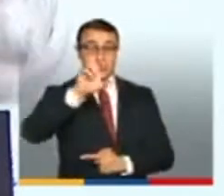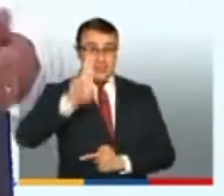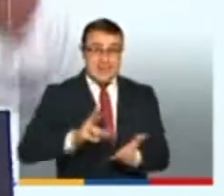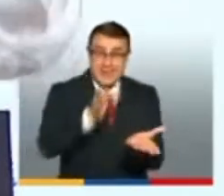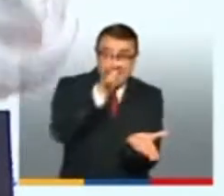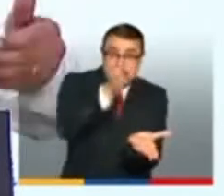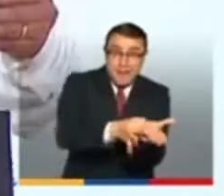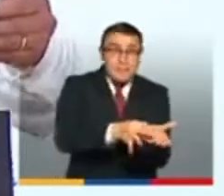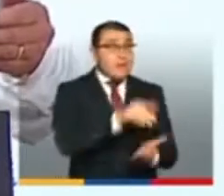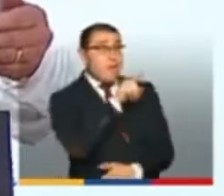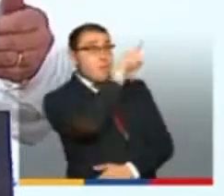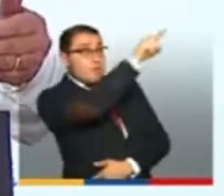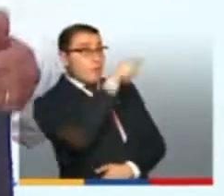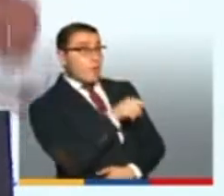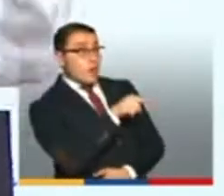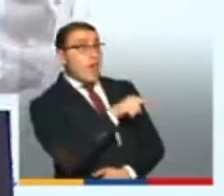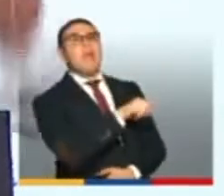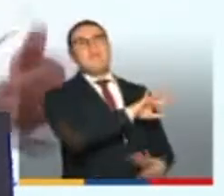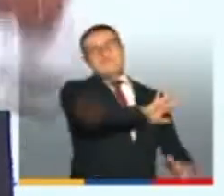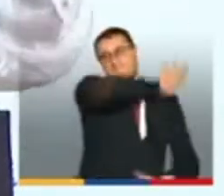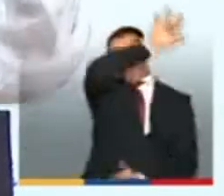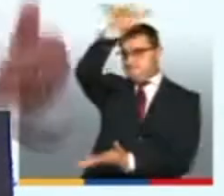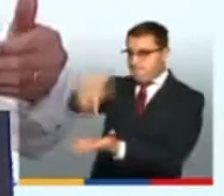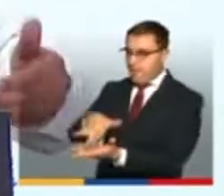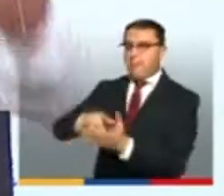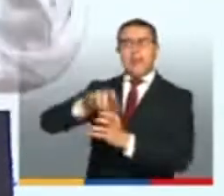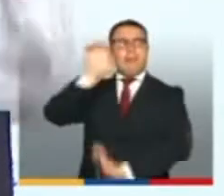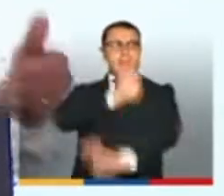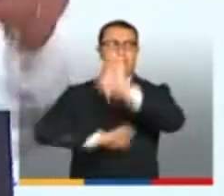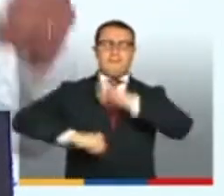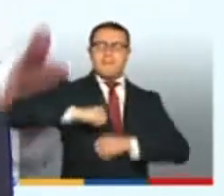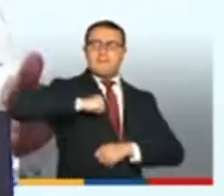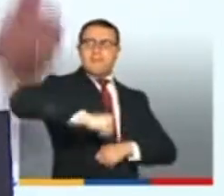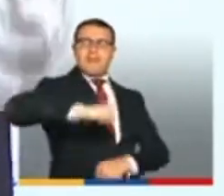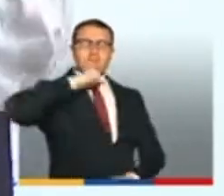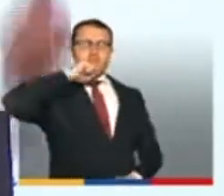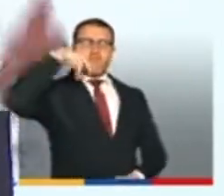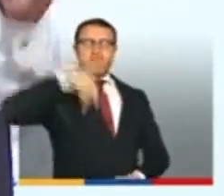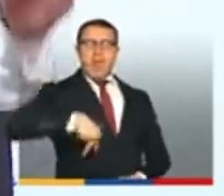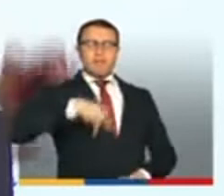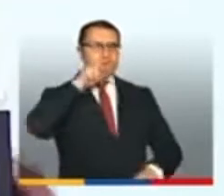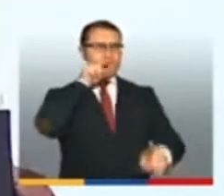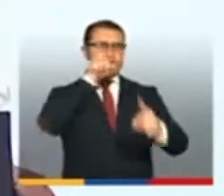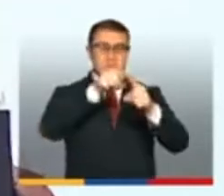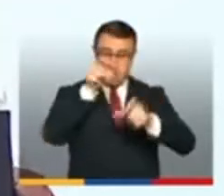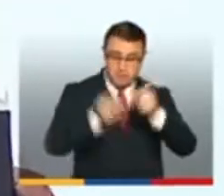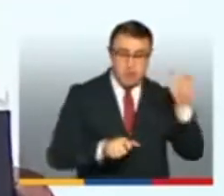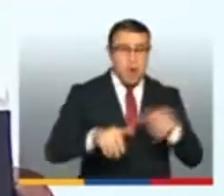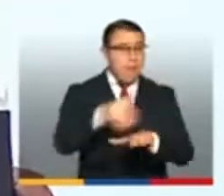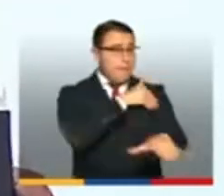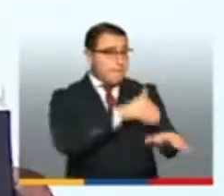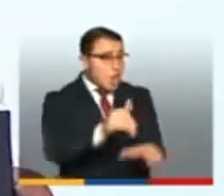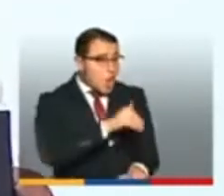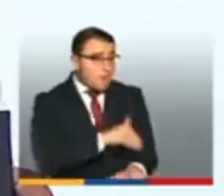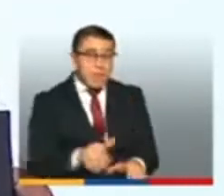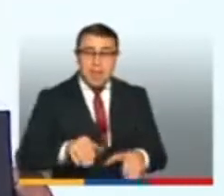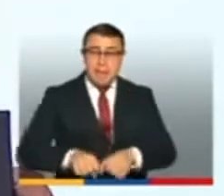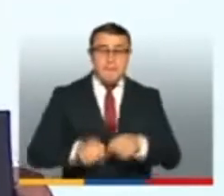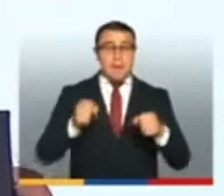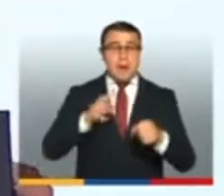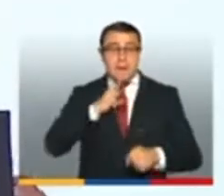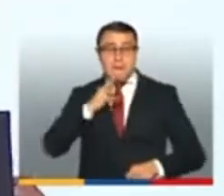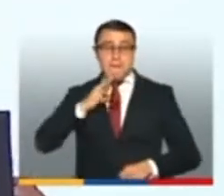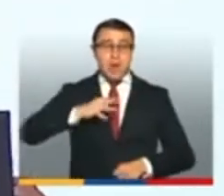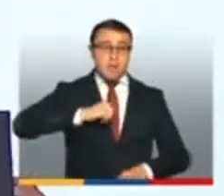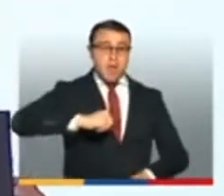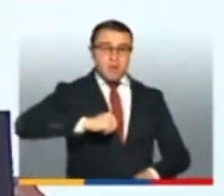derechos humanos que por todos lados se quebraban para millones de colombianos y defendieron mi